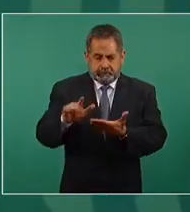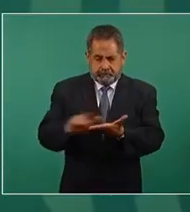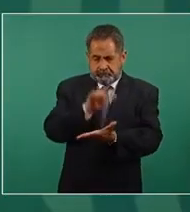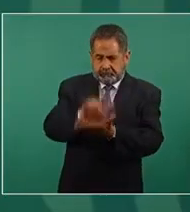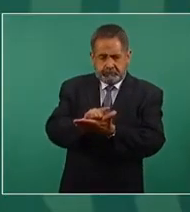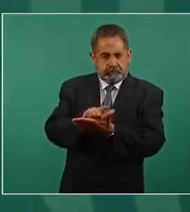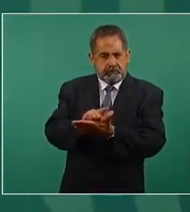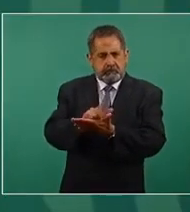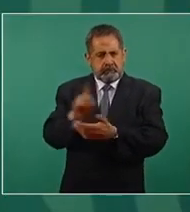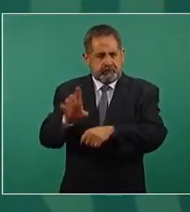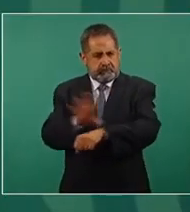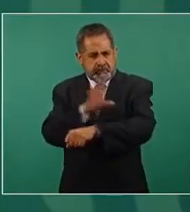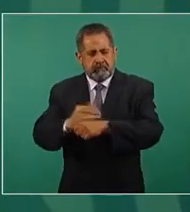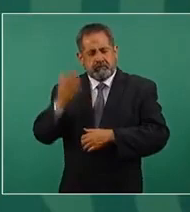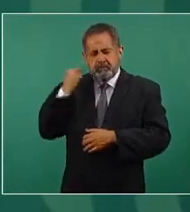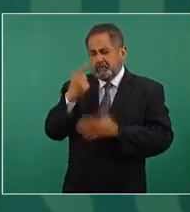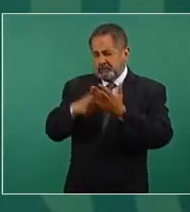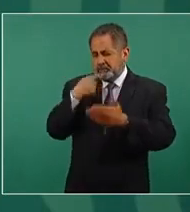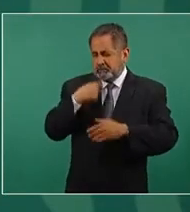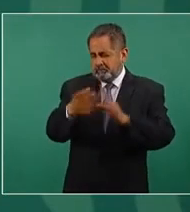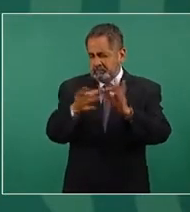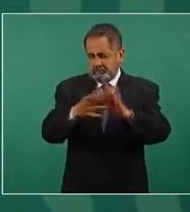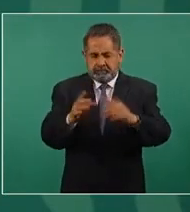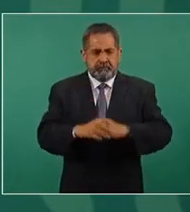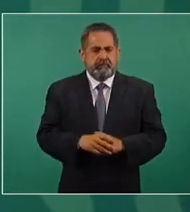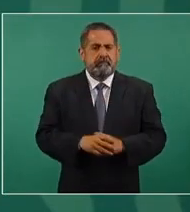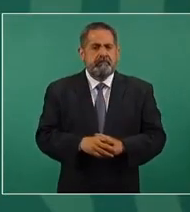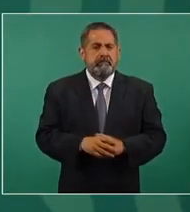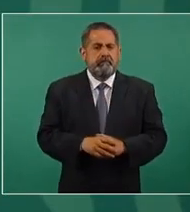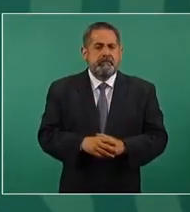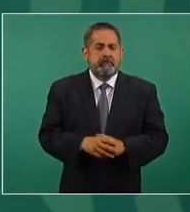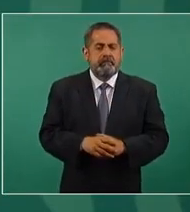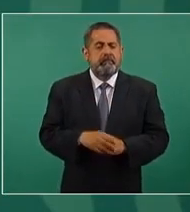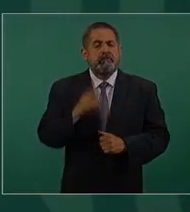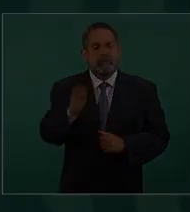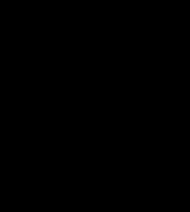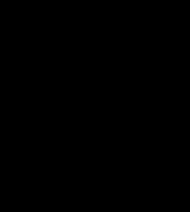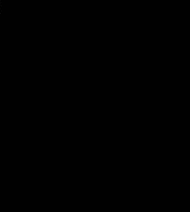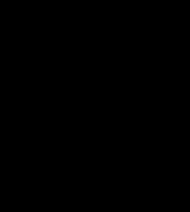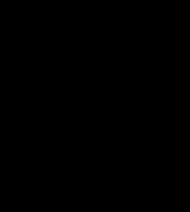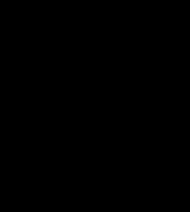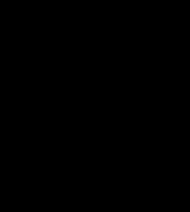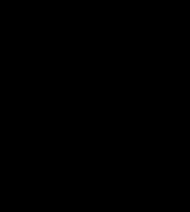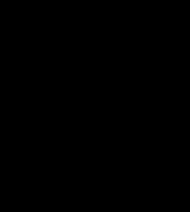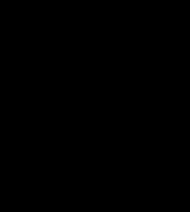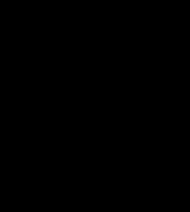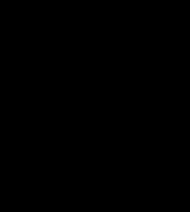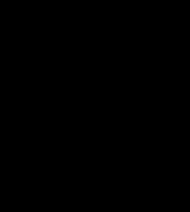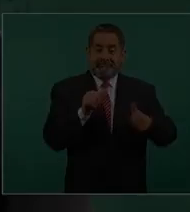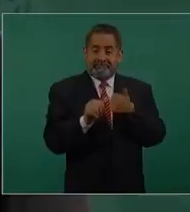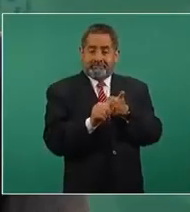energética, lo expliqué aquí en una ocasión, se entregaron